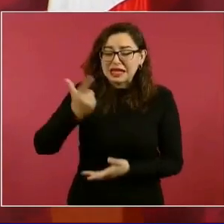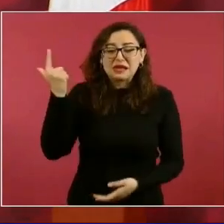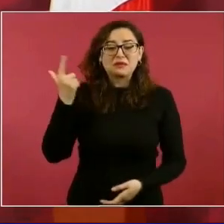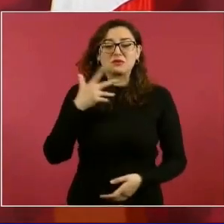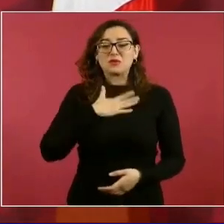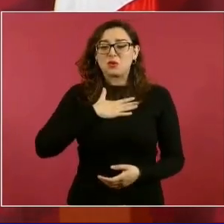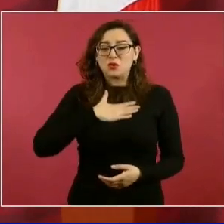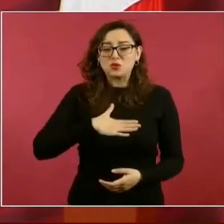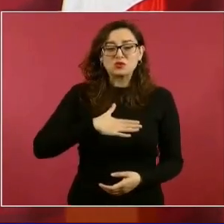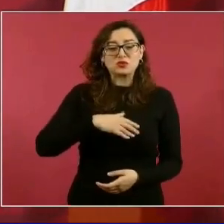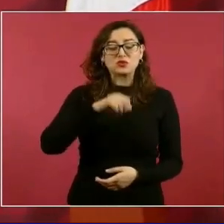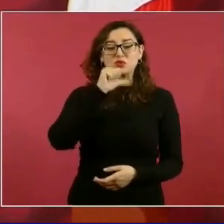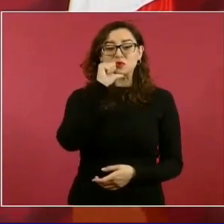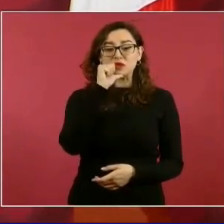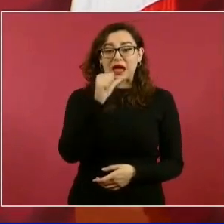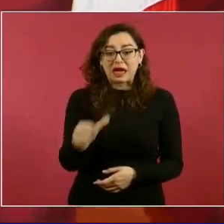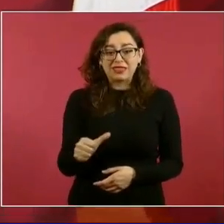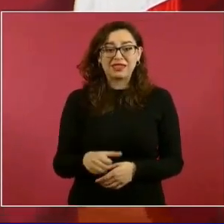no está